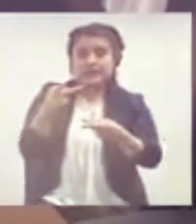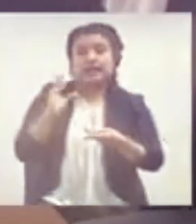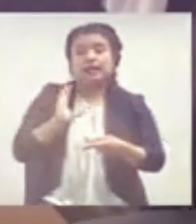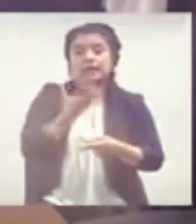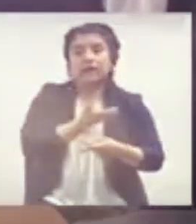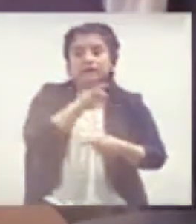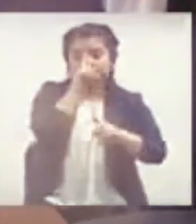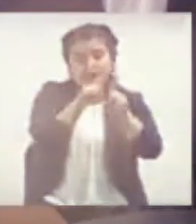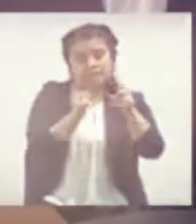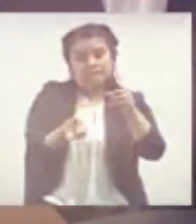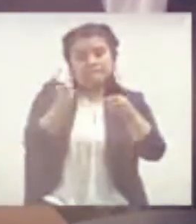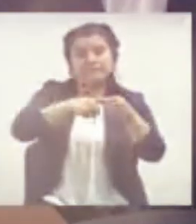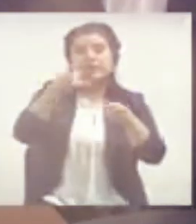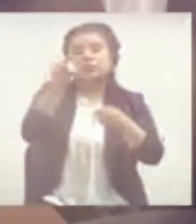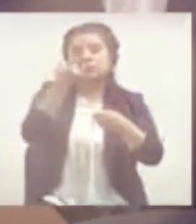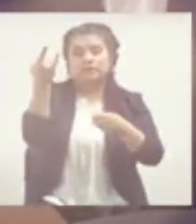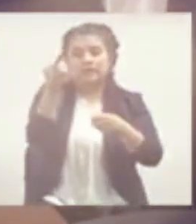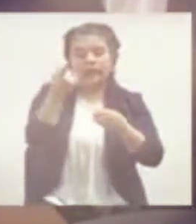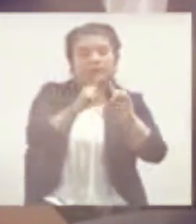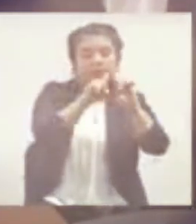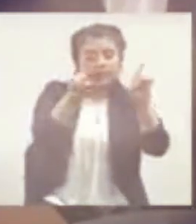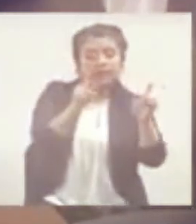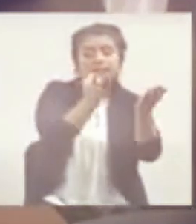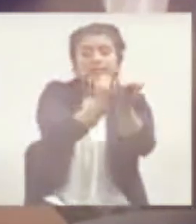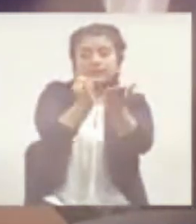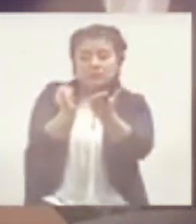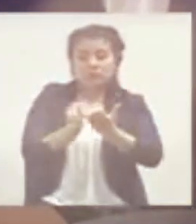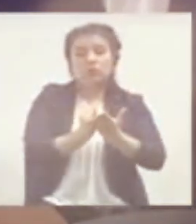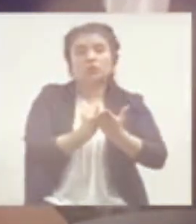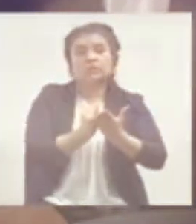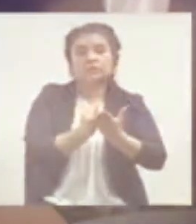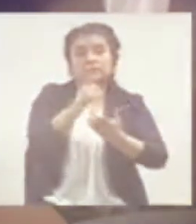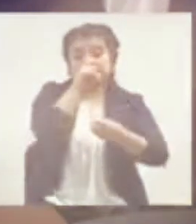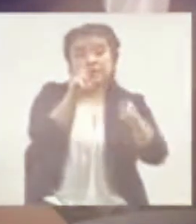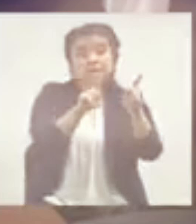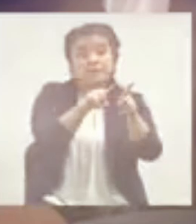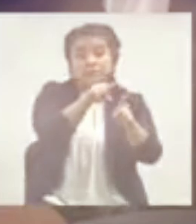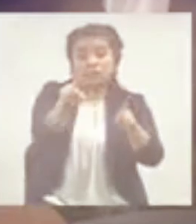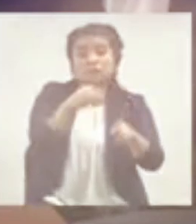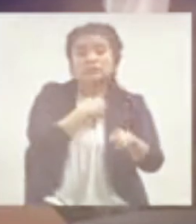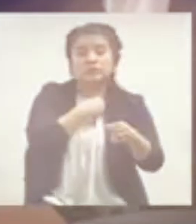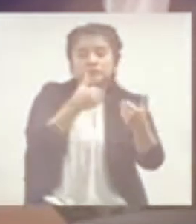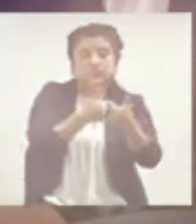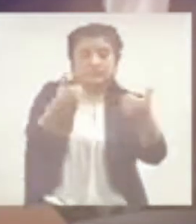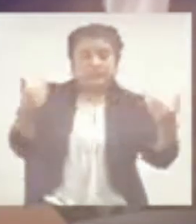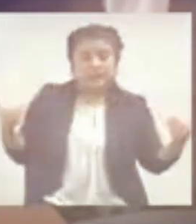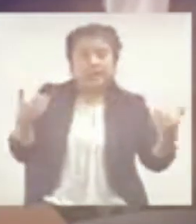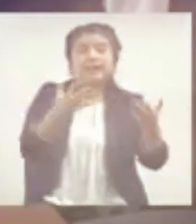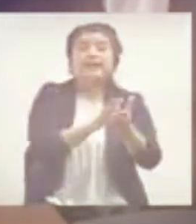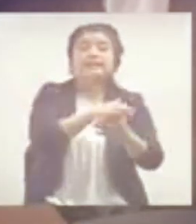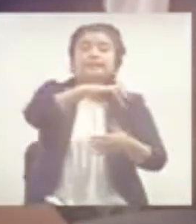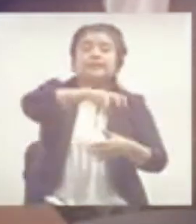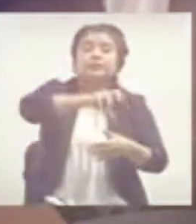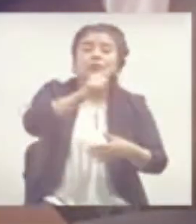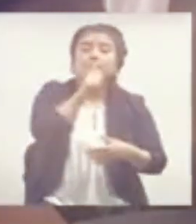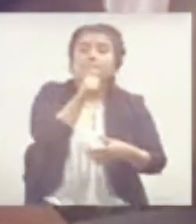sector académico, en otra participaron las instituciones en las cuales se pretende la exclusión del sector privado, y en